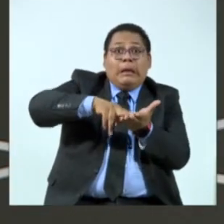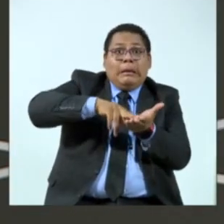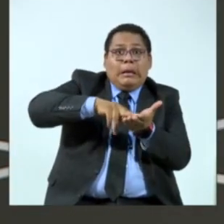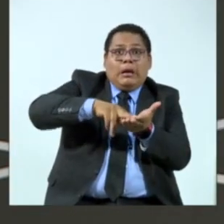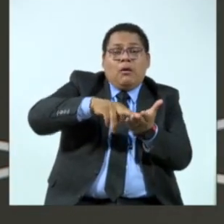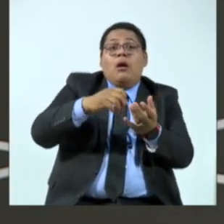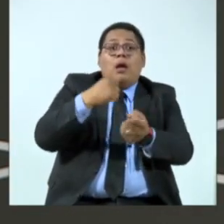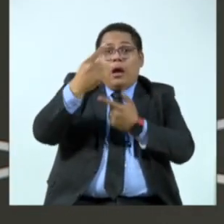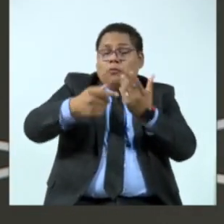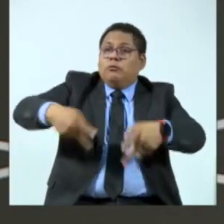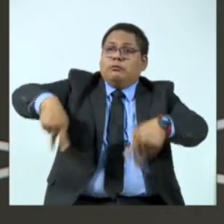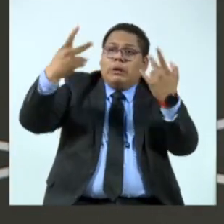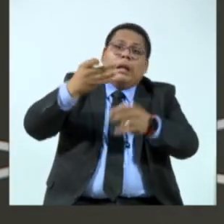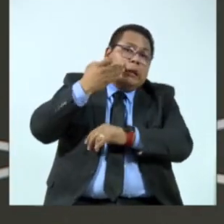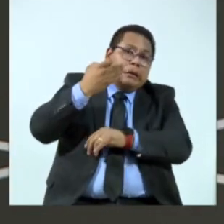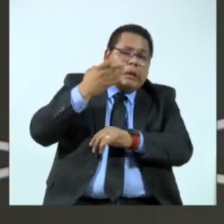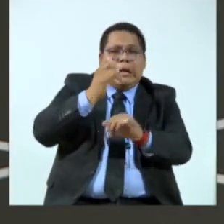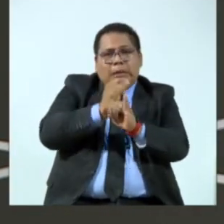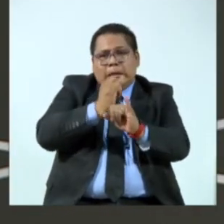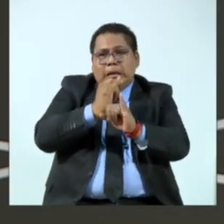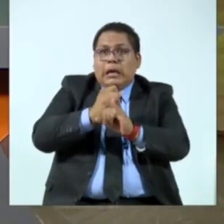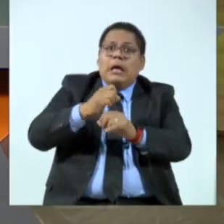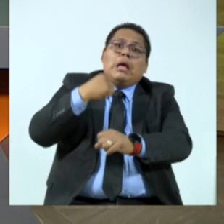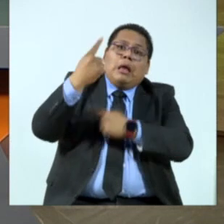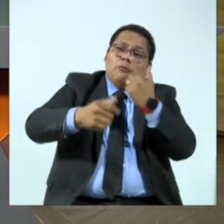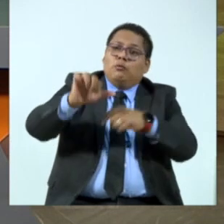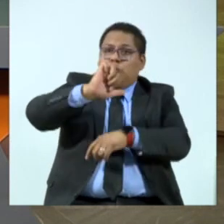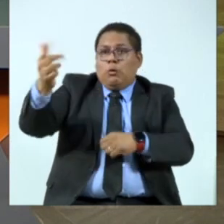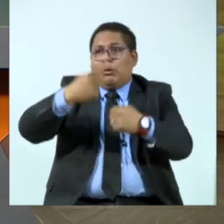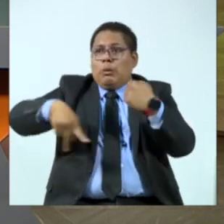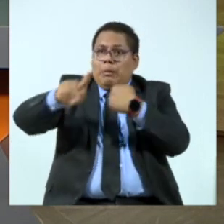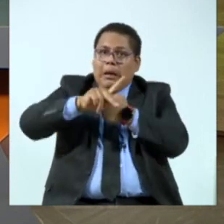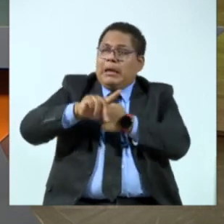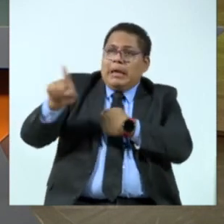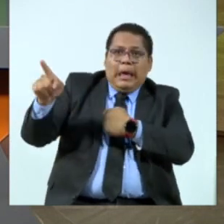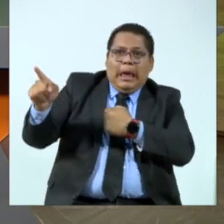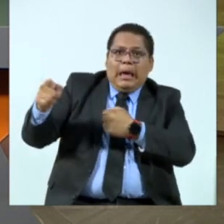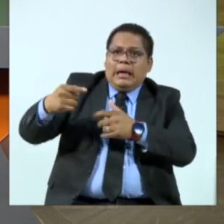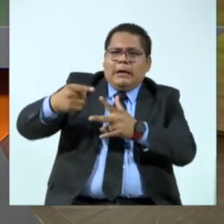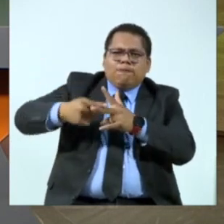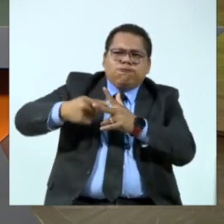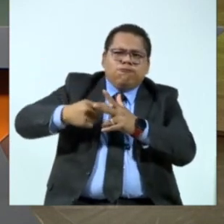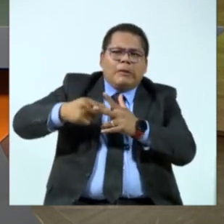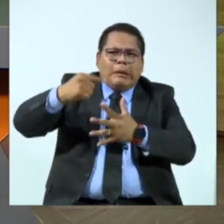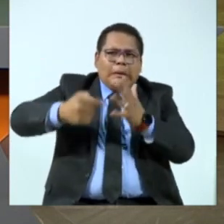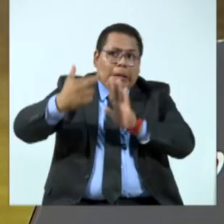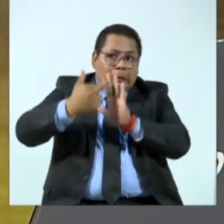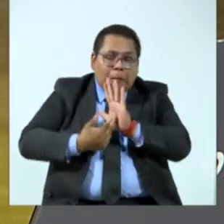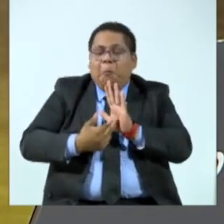través de redes sociales algunos otros productos que vienen de fuera vienen del extranjero y por lo tanto pueso están regulados y pueden generar algún accidente